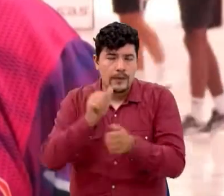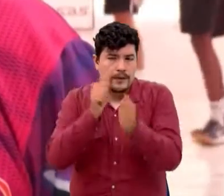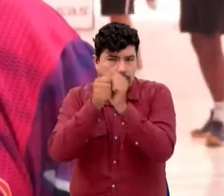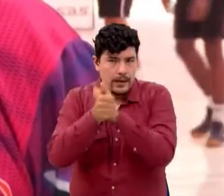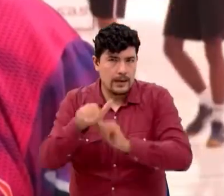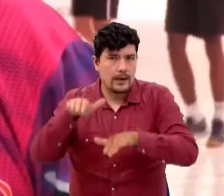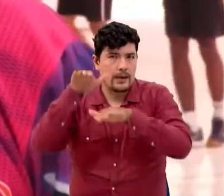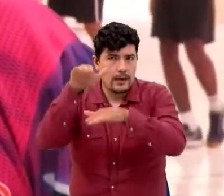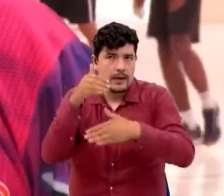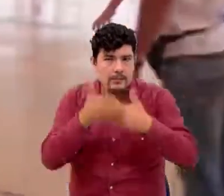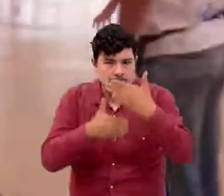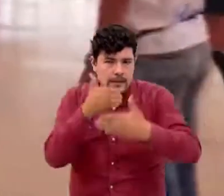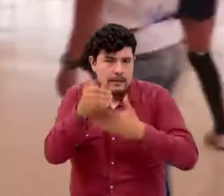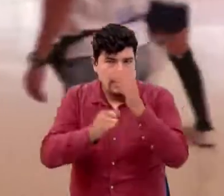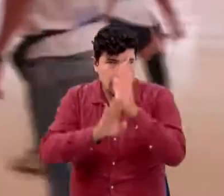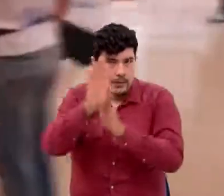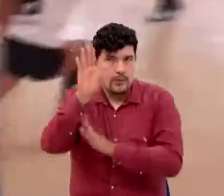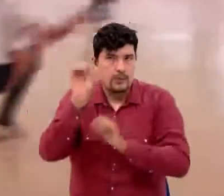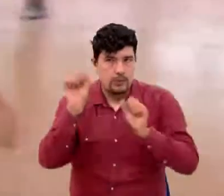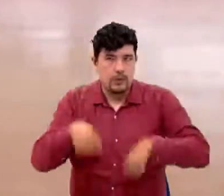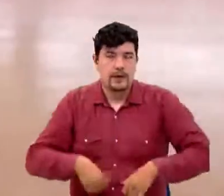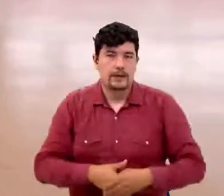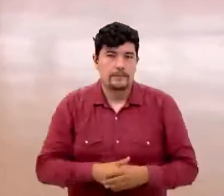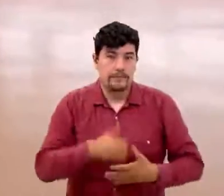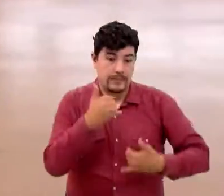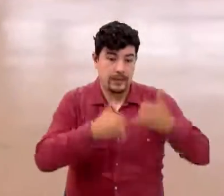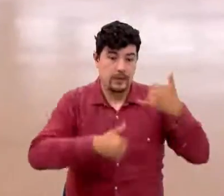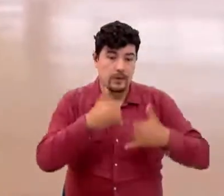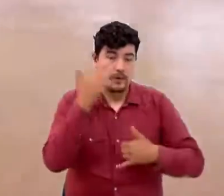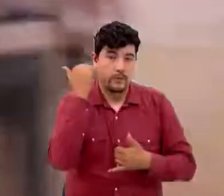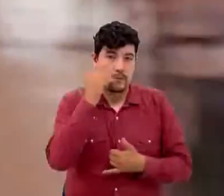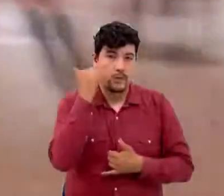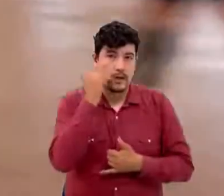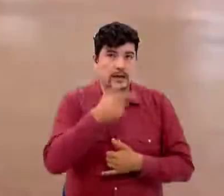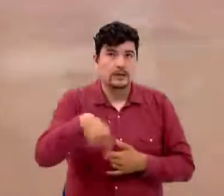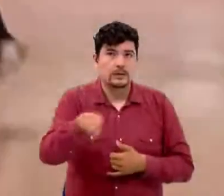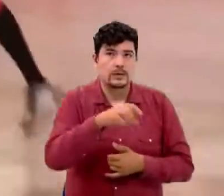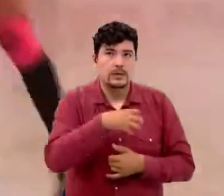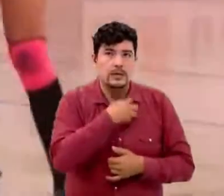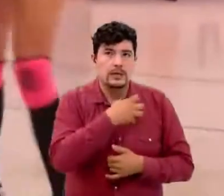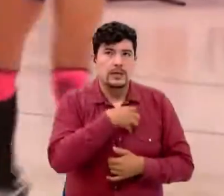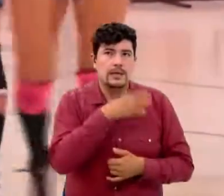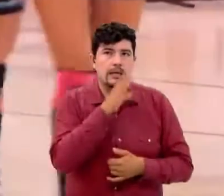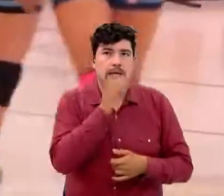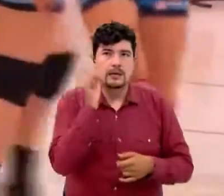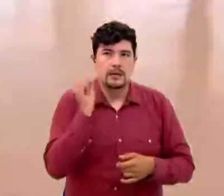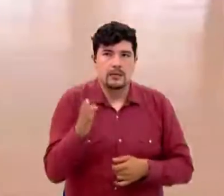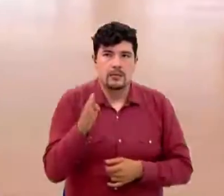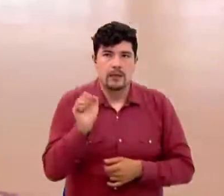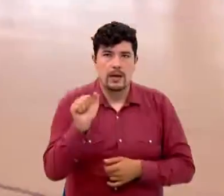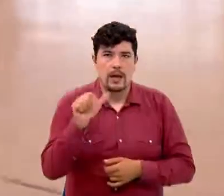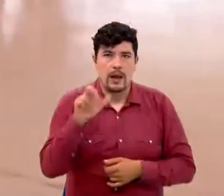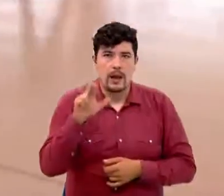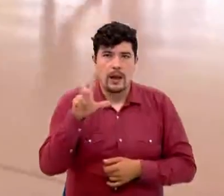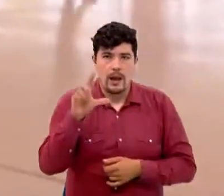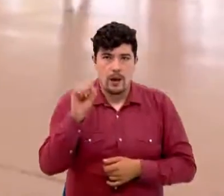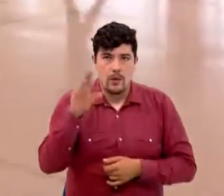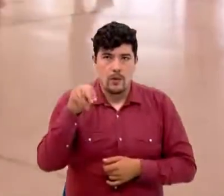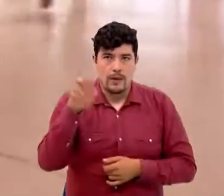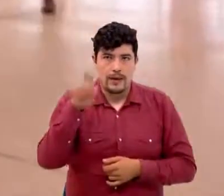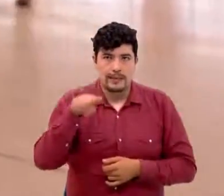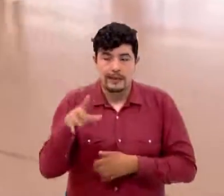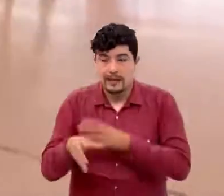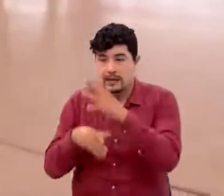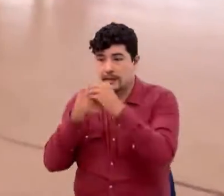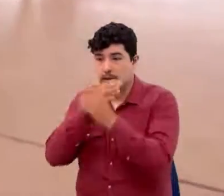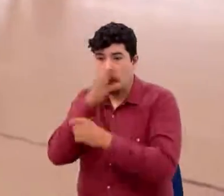lo va a seguir creciendo ellas. En el partido femenino, las campeonas fueron las deportistas del Club Halcones, y por parte de la rama masculina,